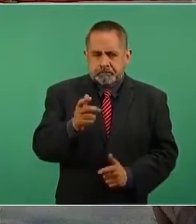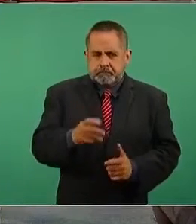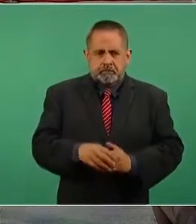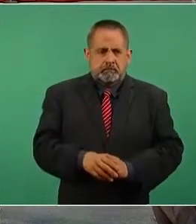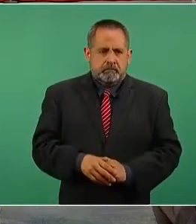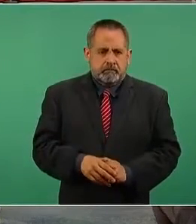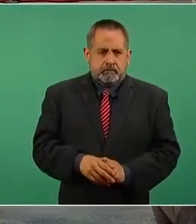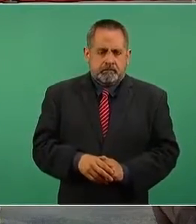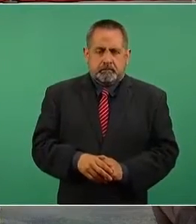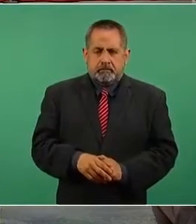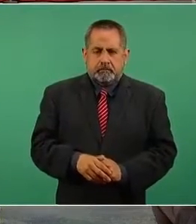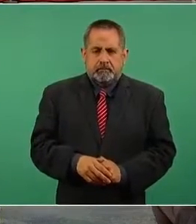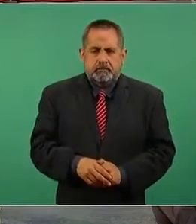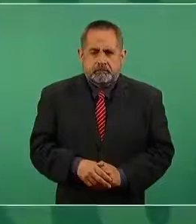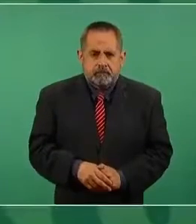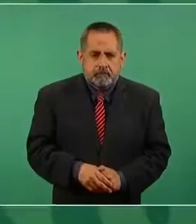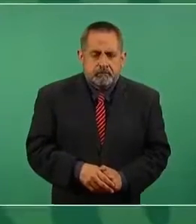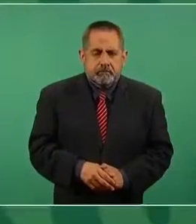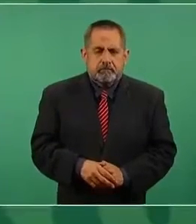Básicamente